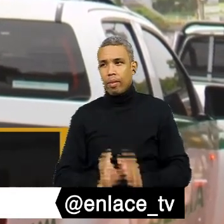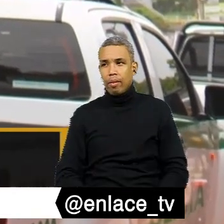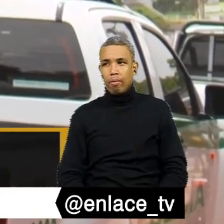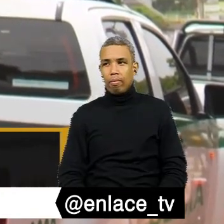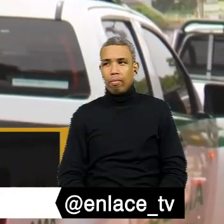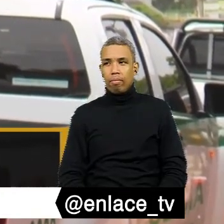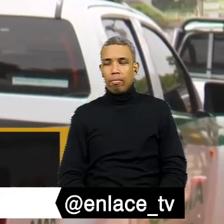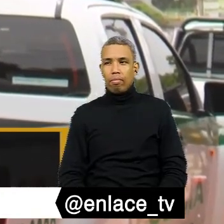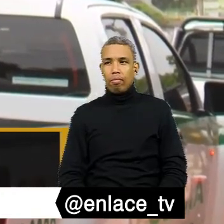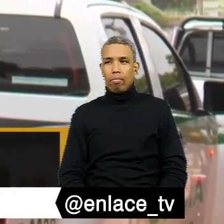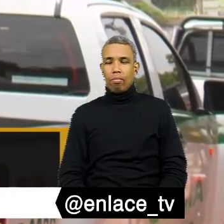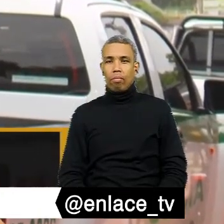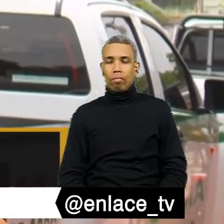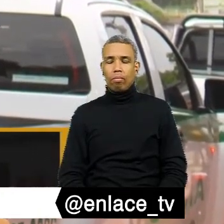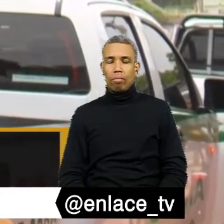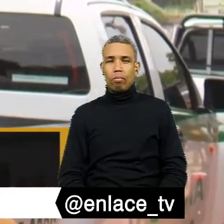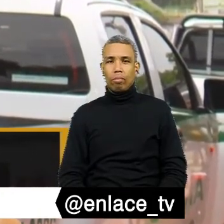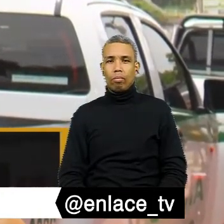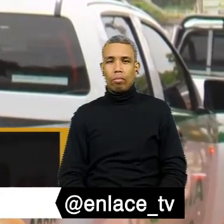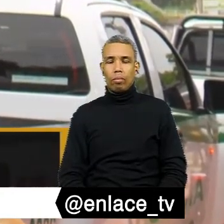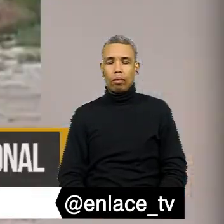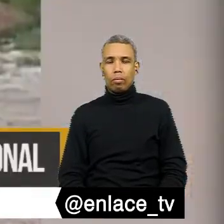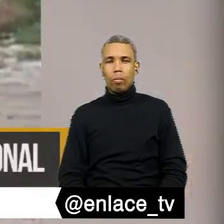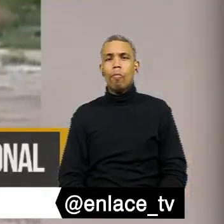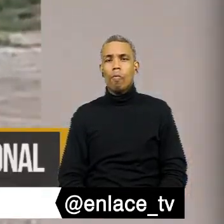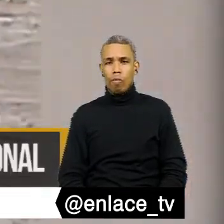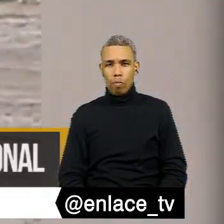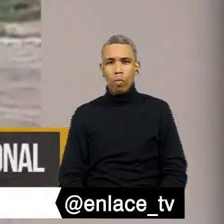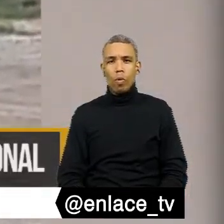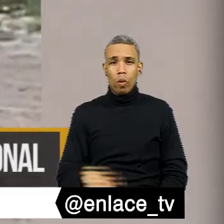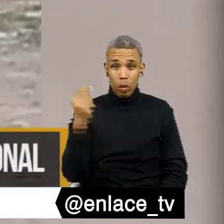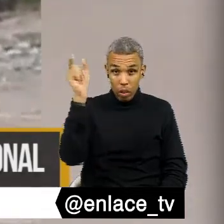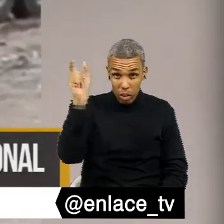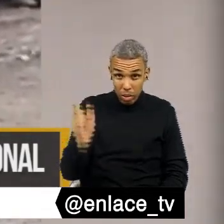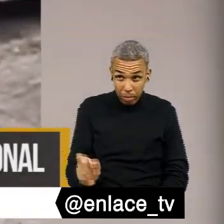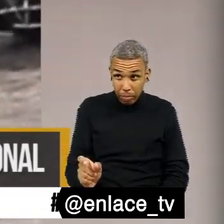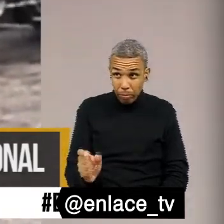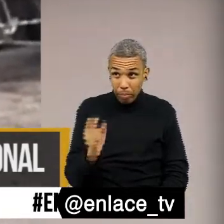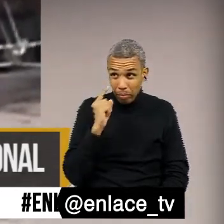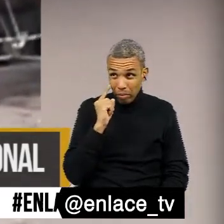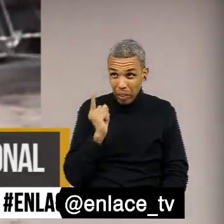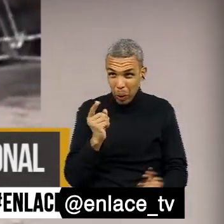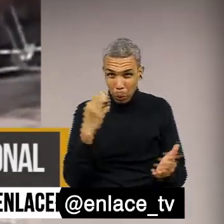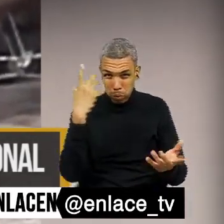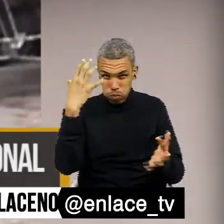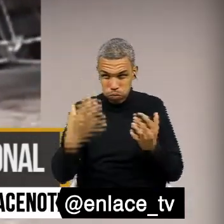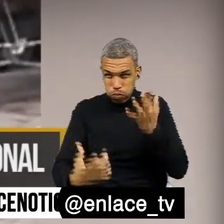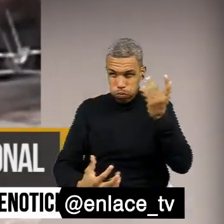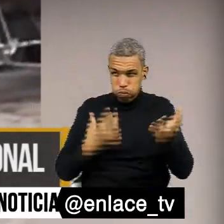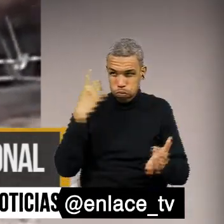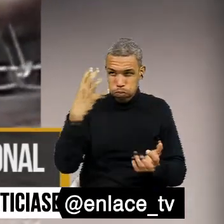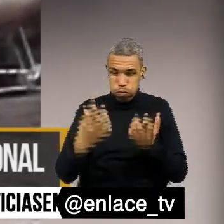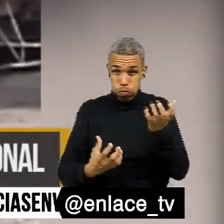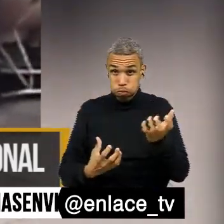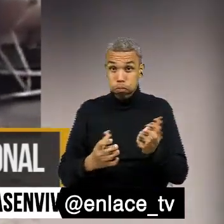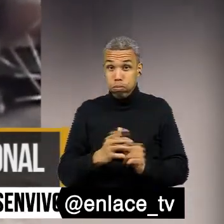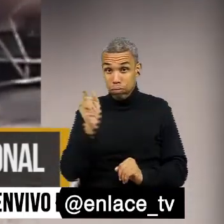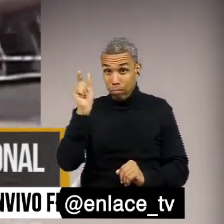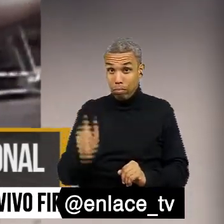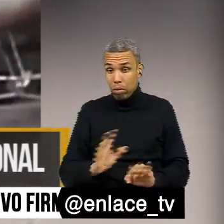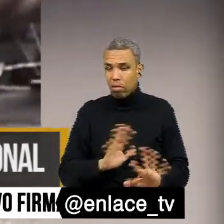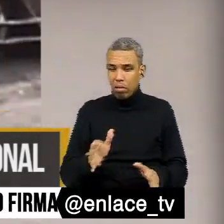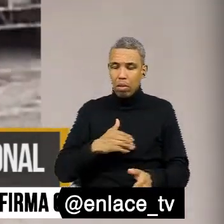y nuestra policía judicial entra a investigar cuál fue la situación. Parar con los posibles